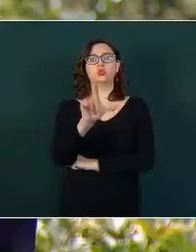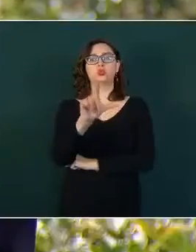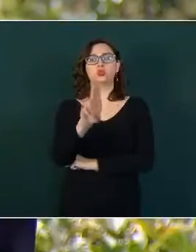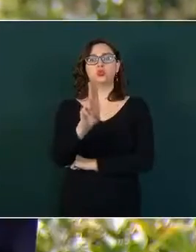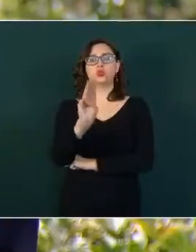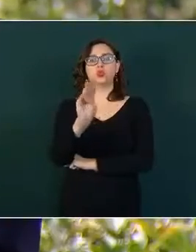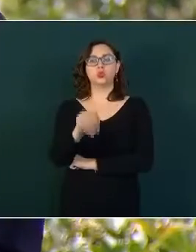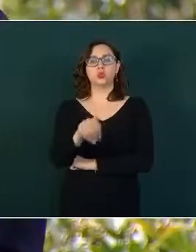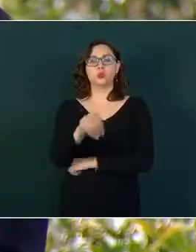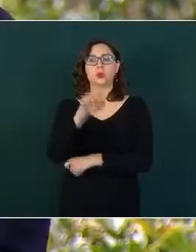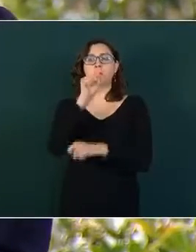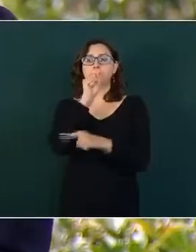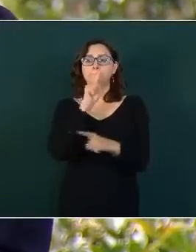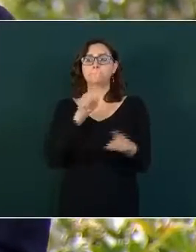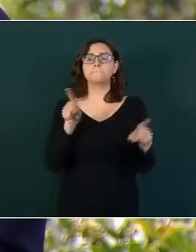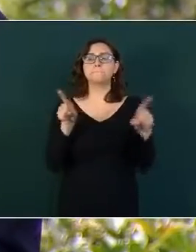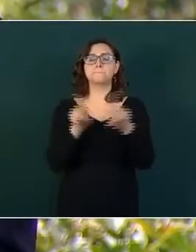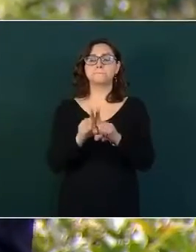y del